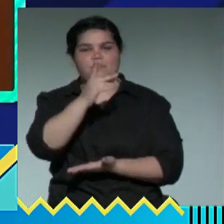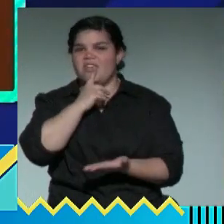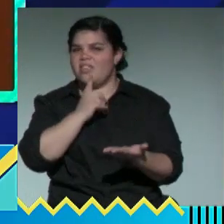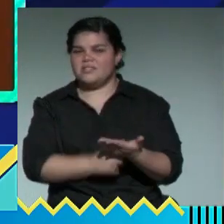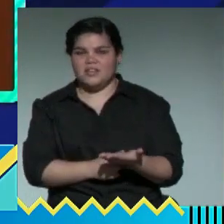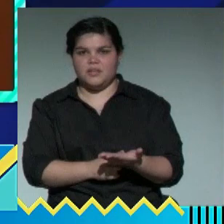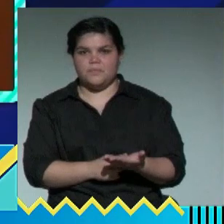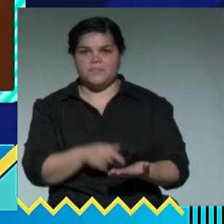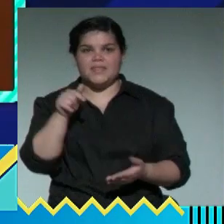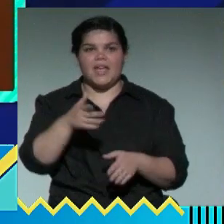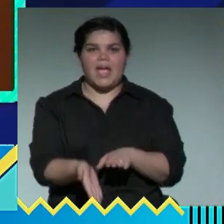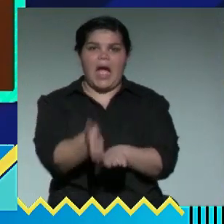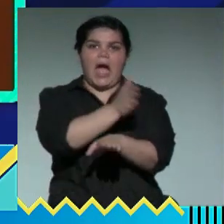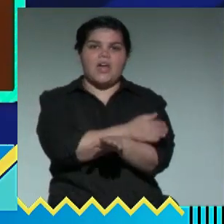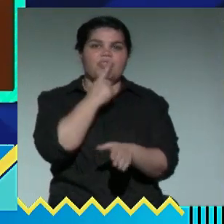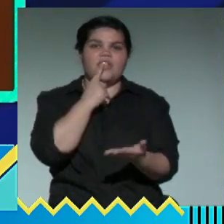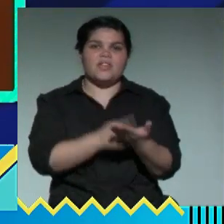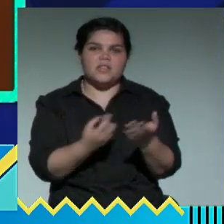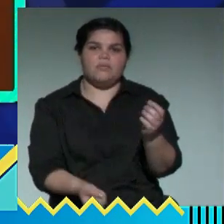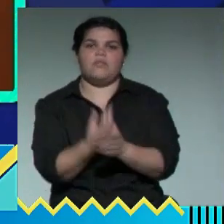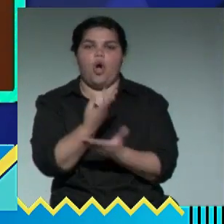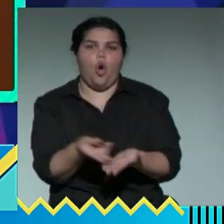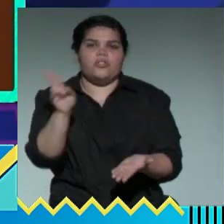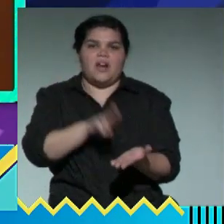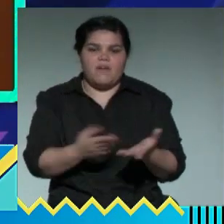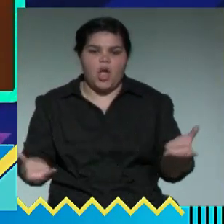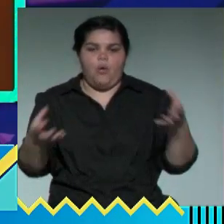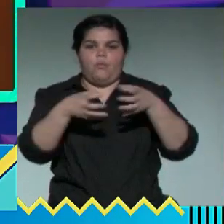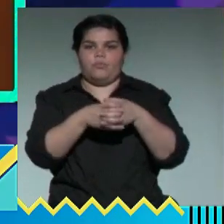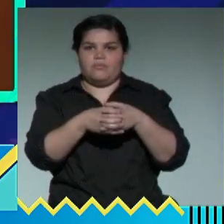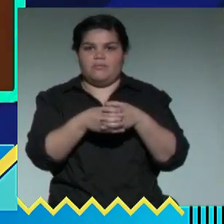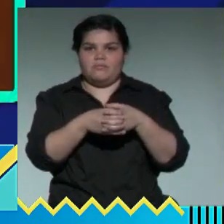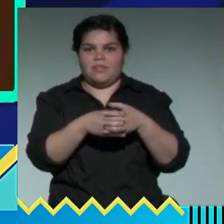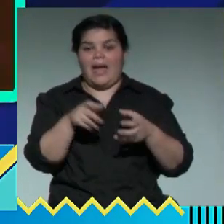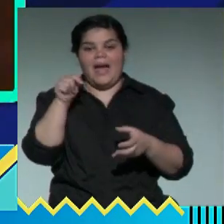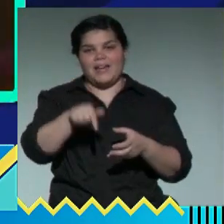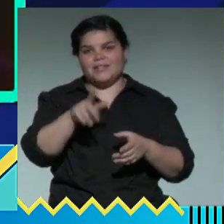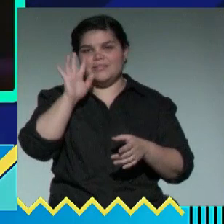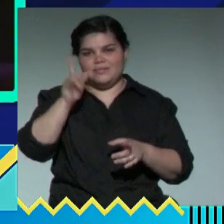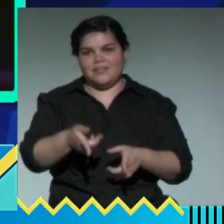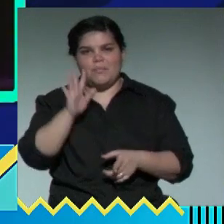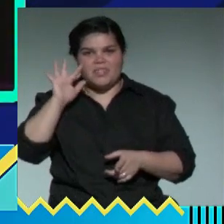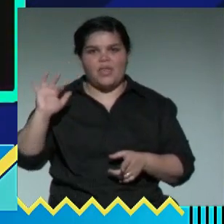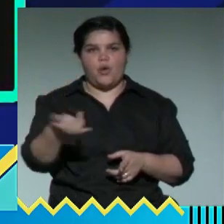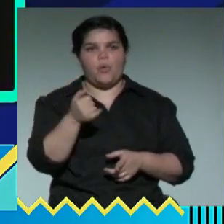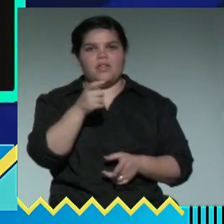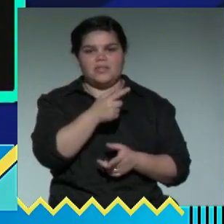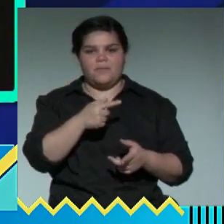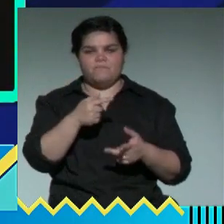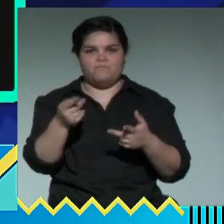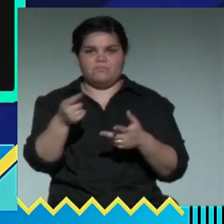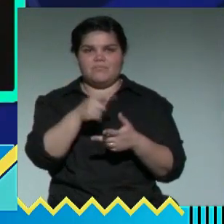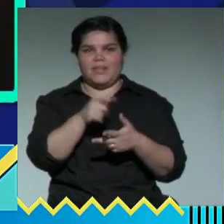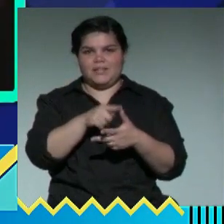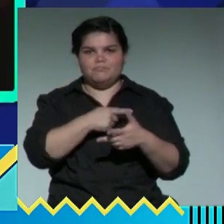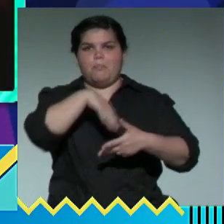prácticamente decidió él que se formara el grupo de vuelta. Sí. Así que eso también se notaba, esa actitud por parte de los otros dos, ¿no?